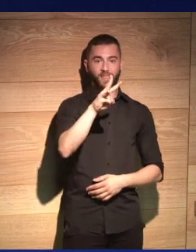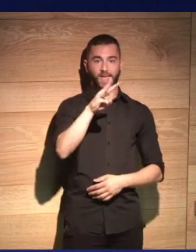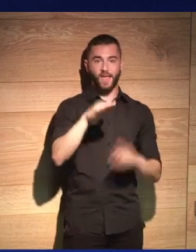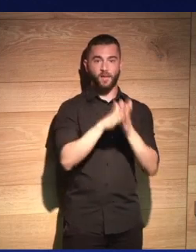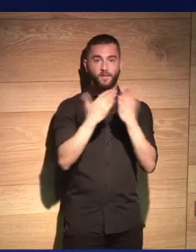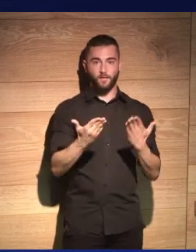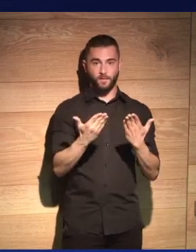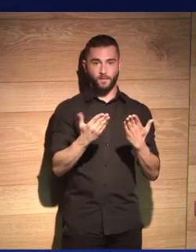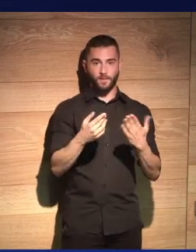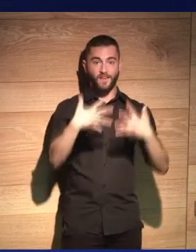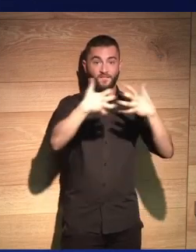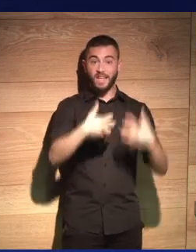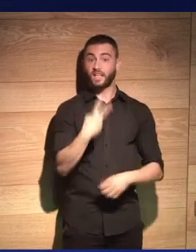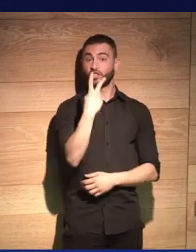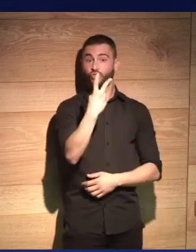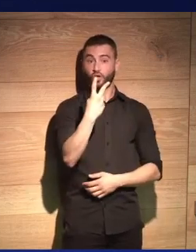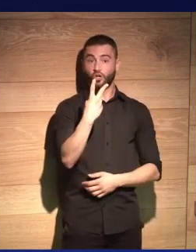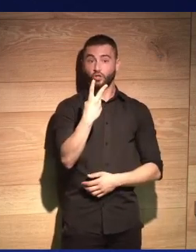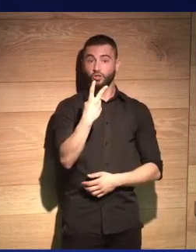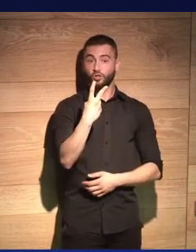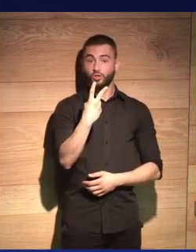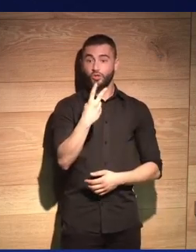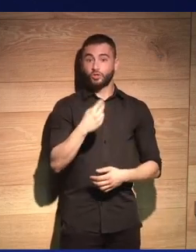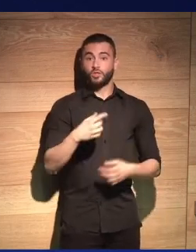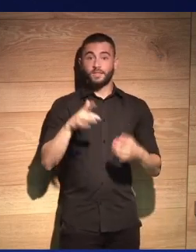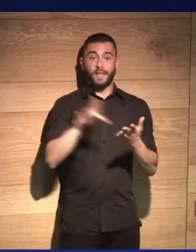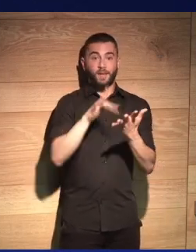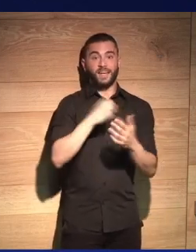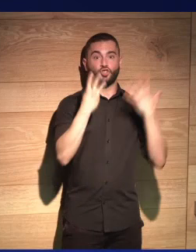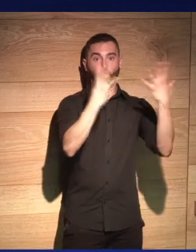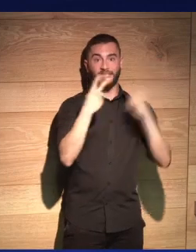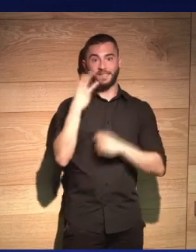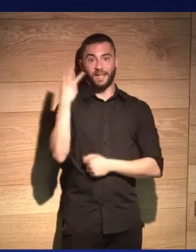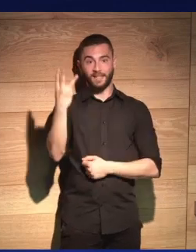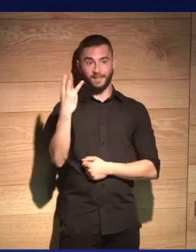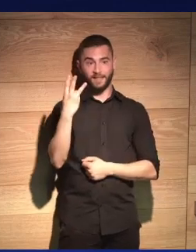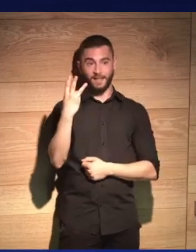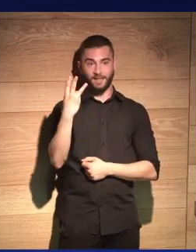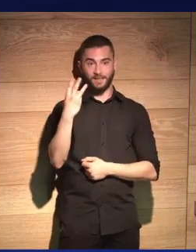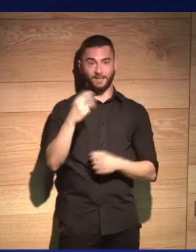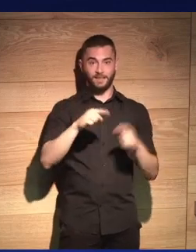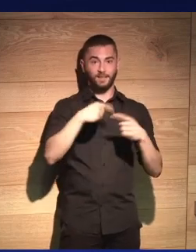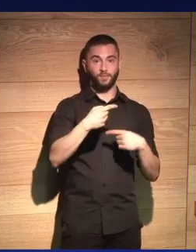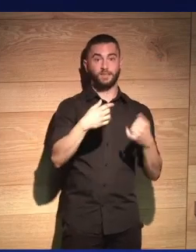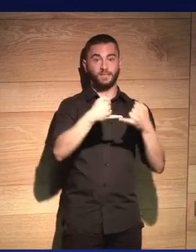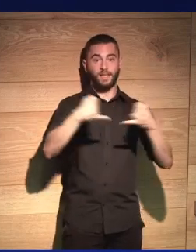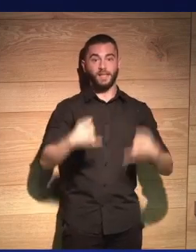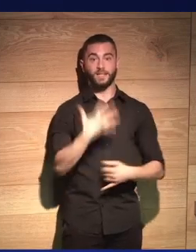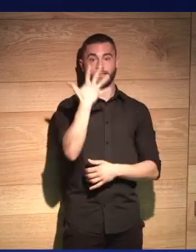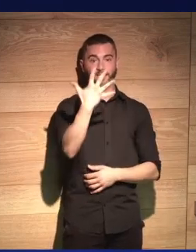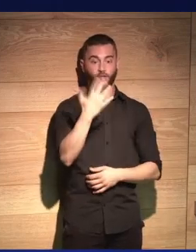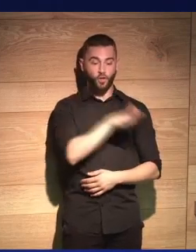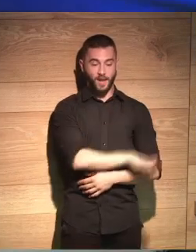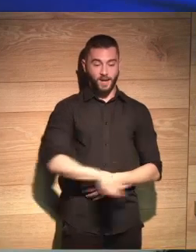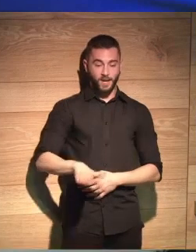una frase de 83 páginas y una frase de 5 líneas, donde hay un grupo de niños en una cruzada a